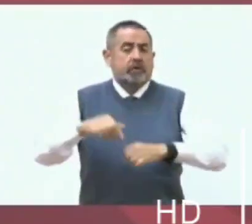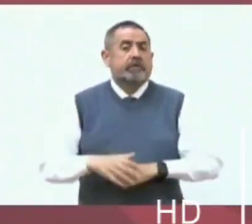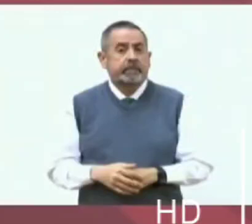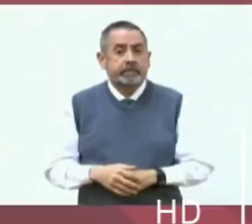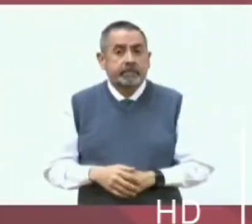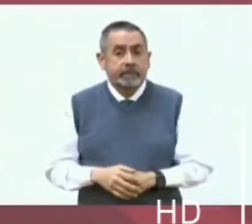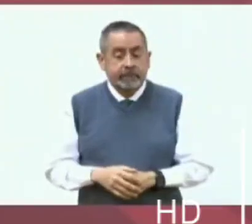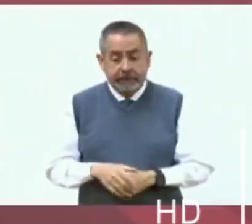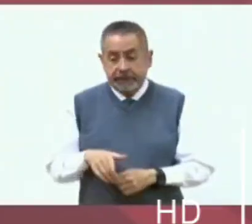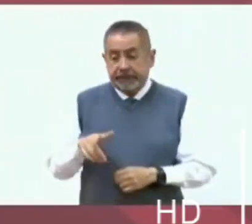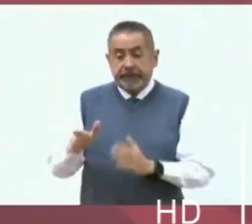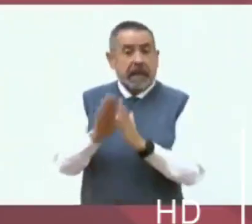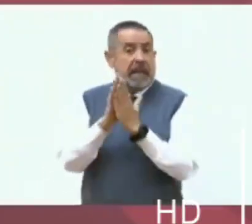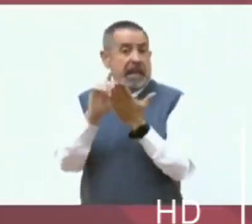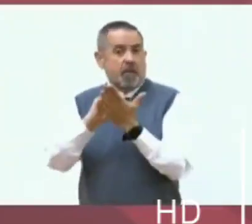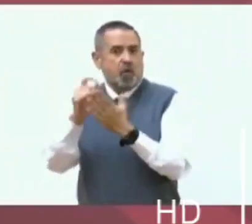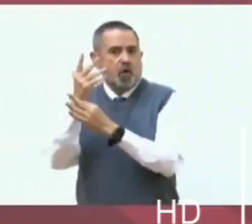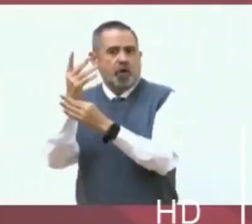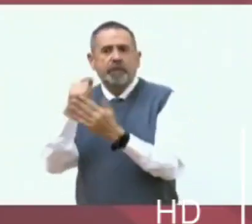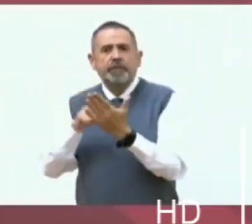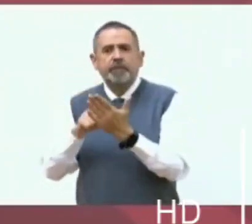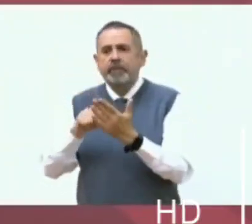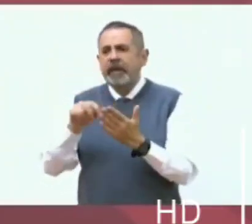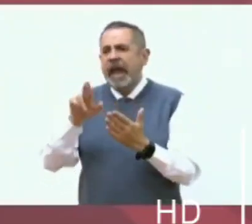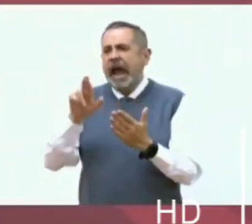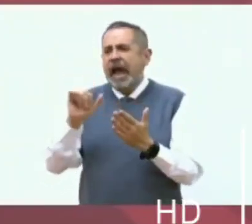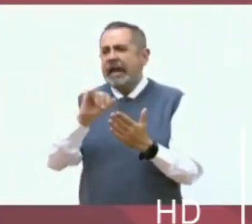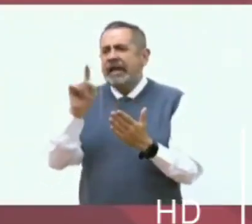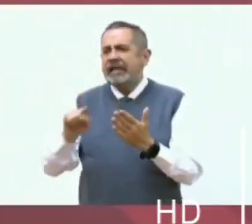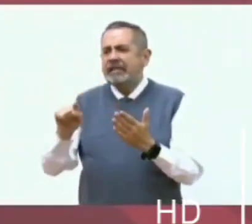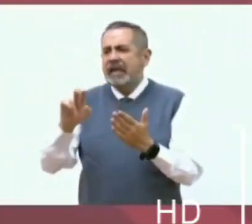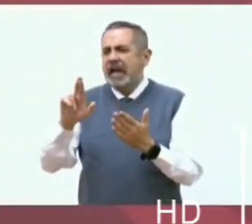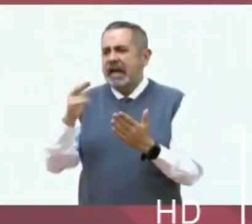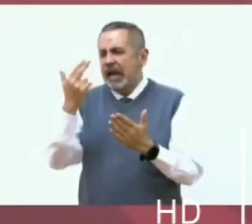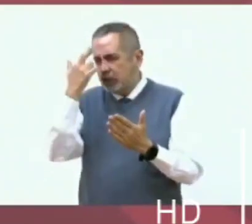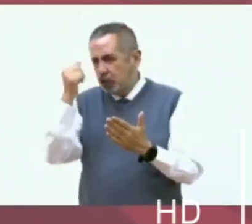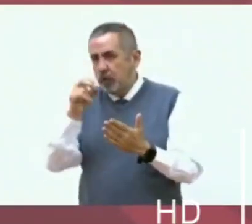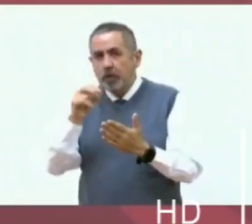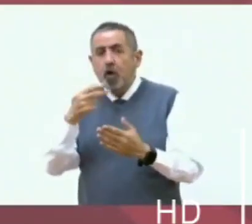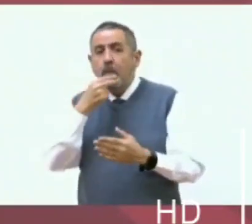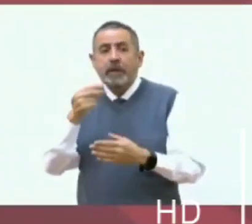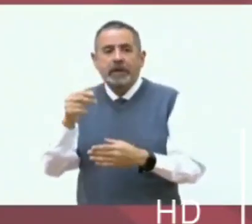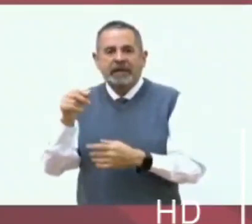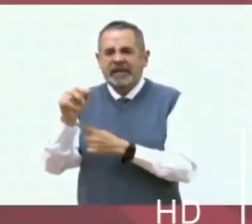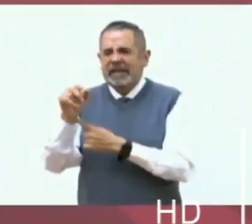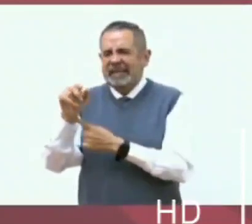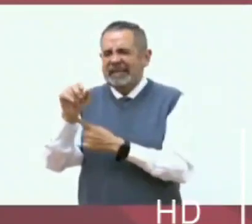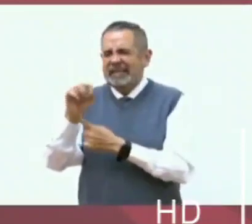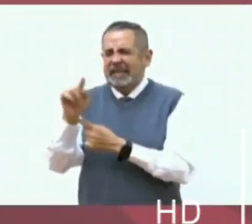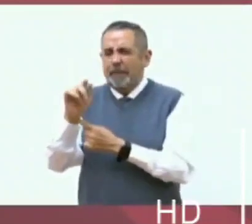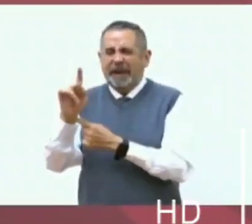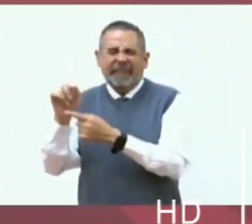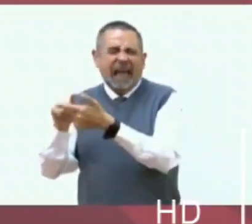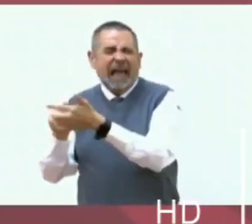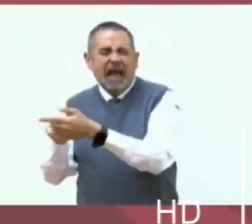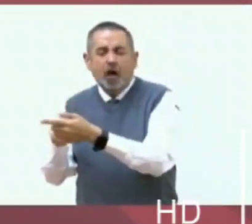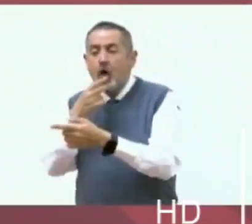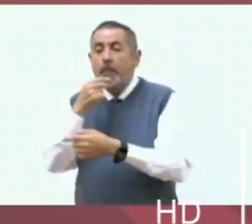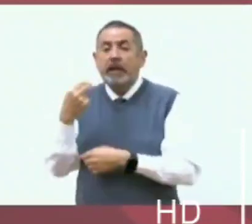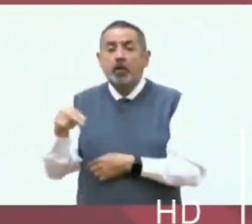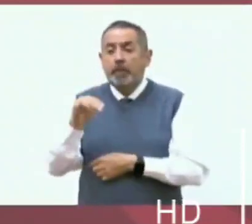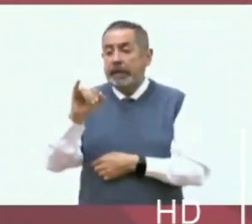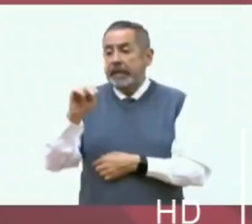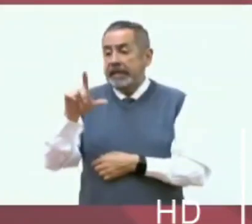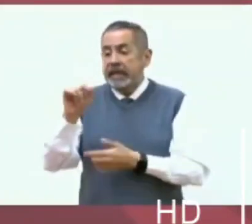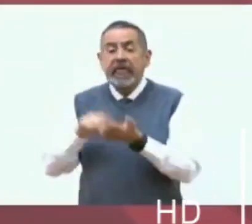su obra Raíz y Razón de Zapata, el profesor Jesús Sotelo Inclán refiere que un